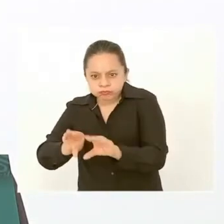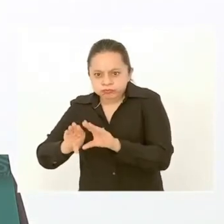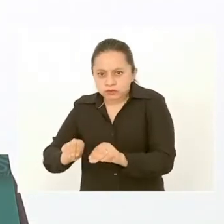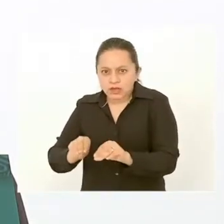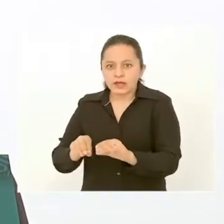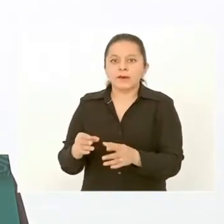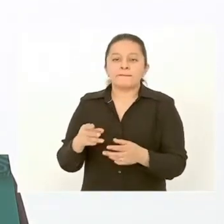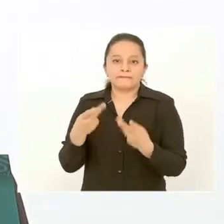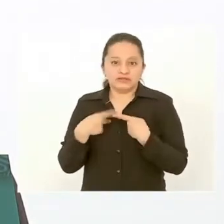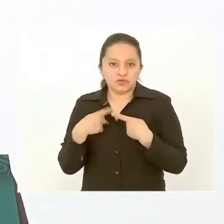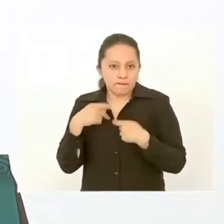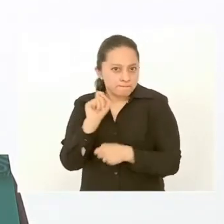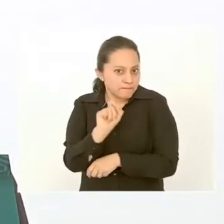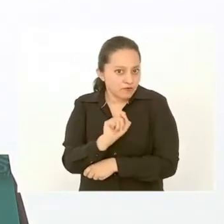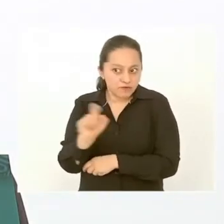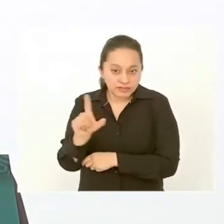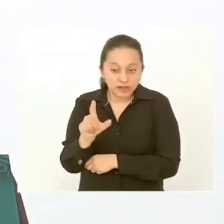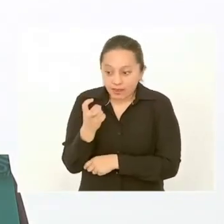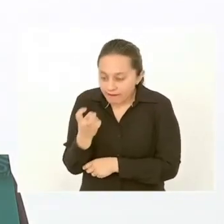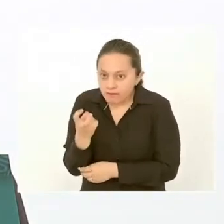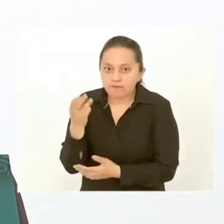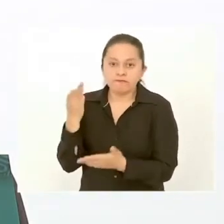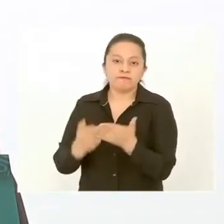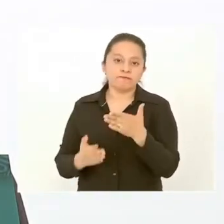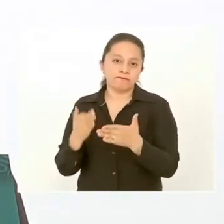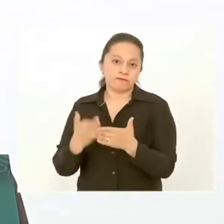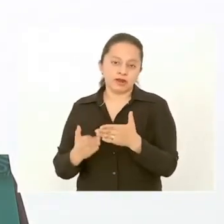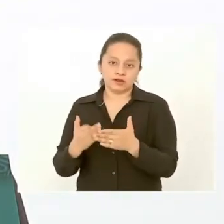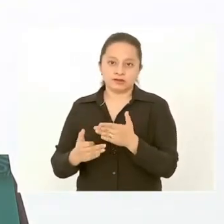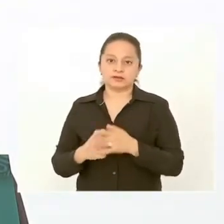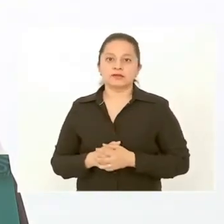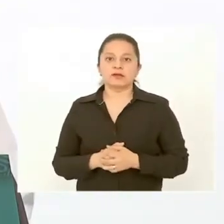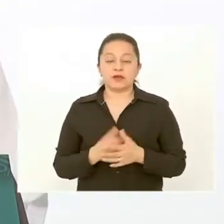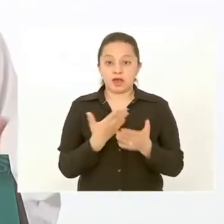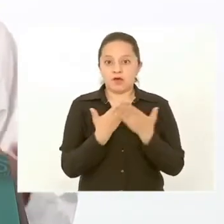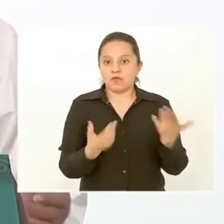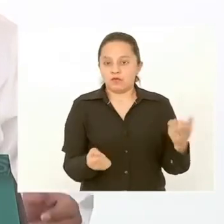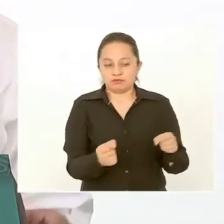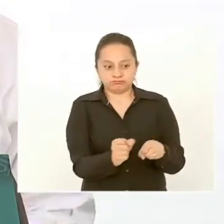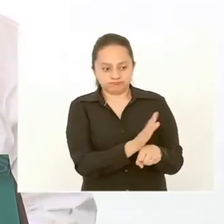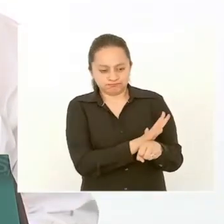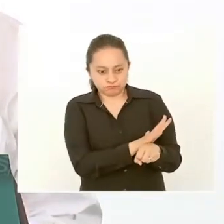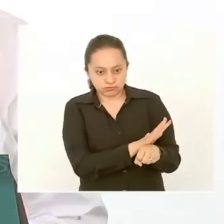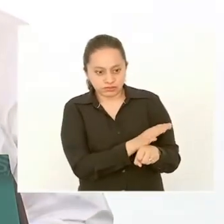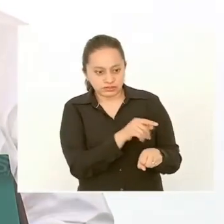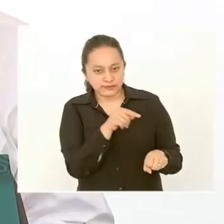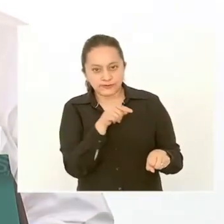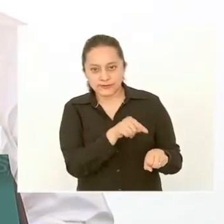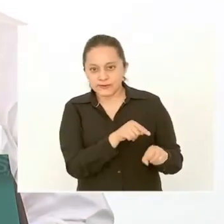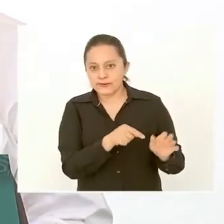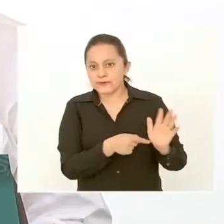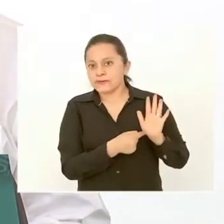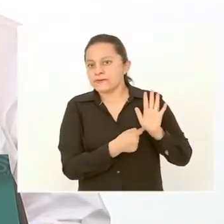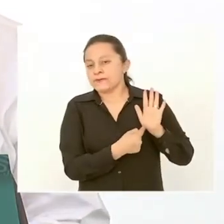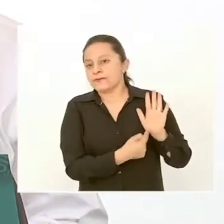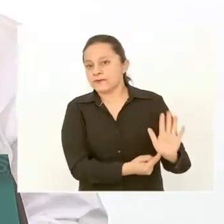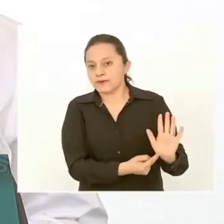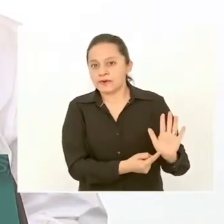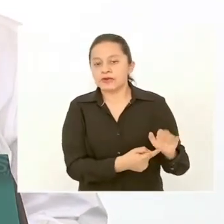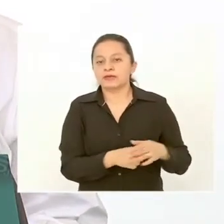nos hace falta ahora con el cob y quedó de manifiesto que